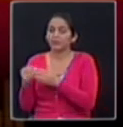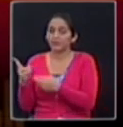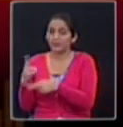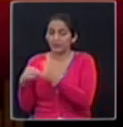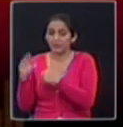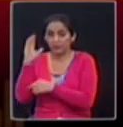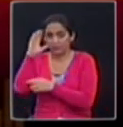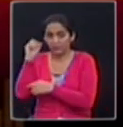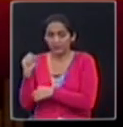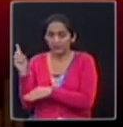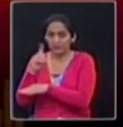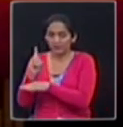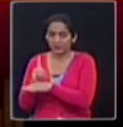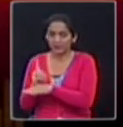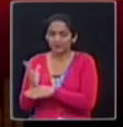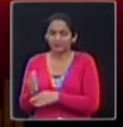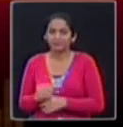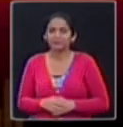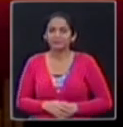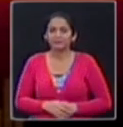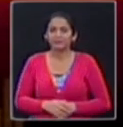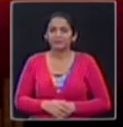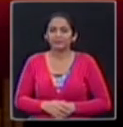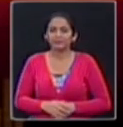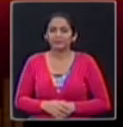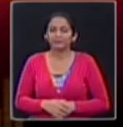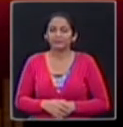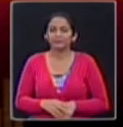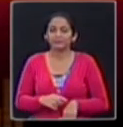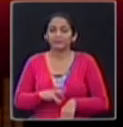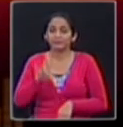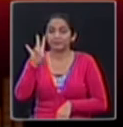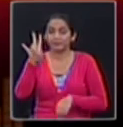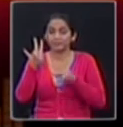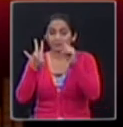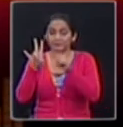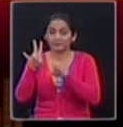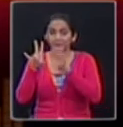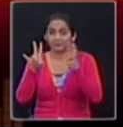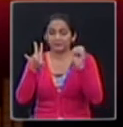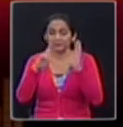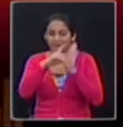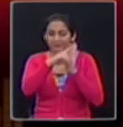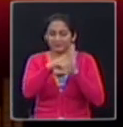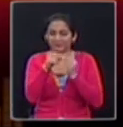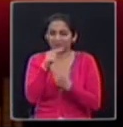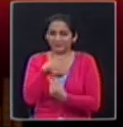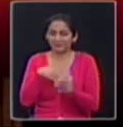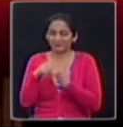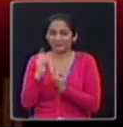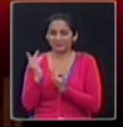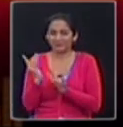Comercio de Cuenca. Son las 7 de la mañana con 40 minutos. Vamos a hacer una pausa. Enseguida regresamos. No se vayan.